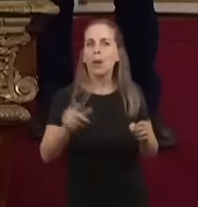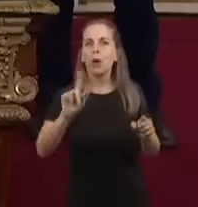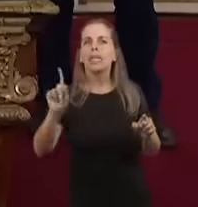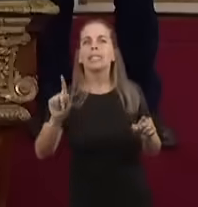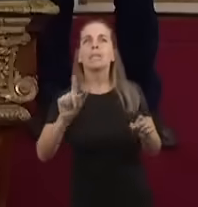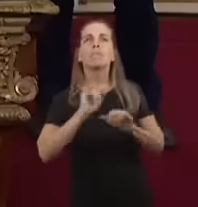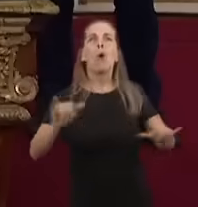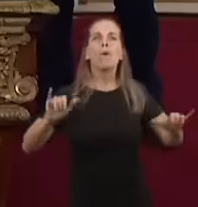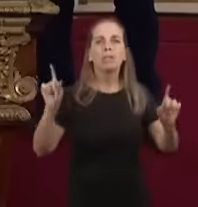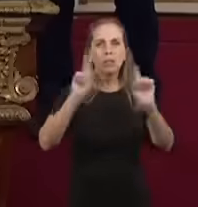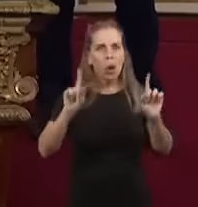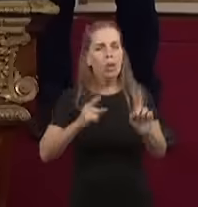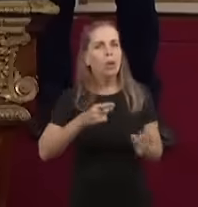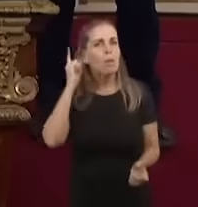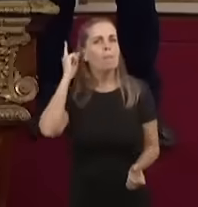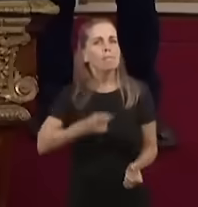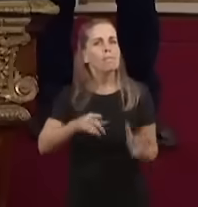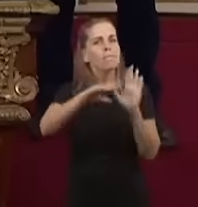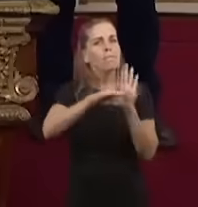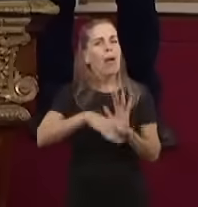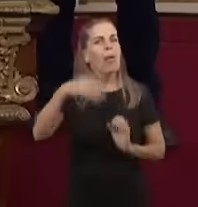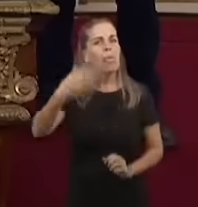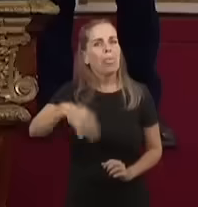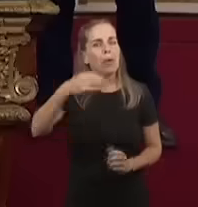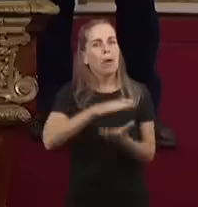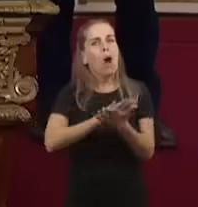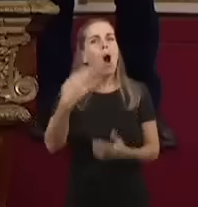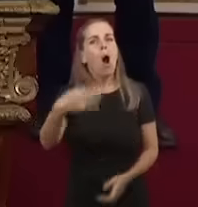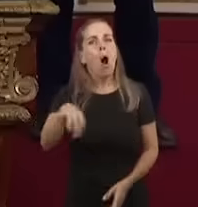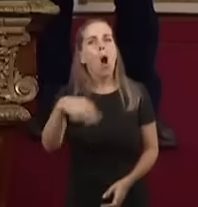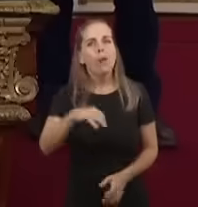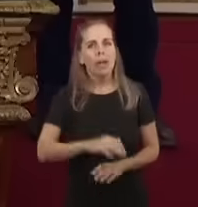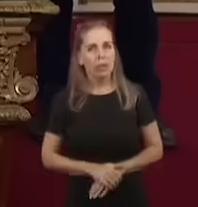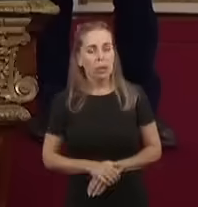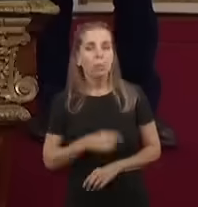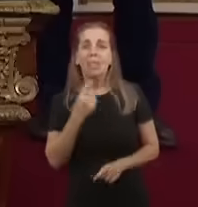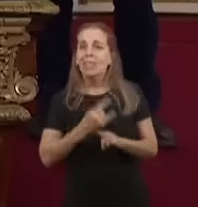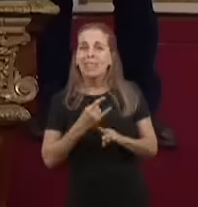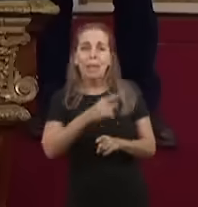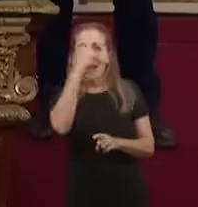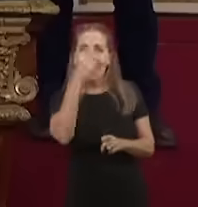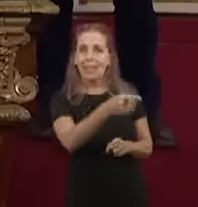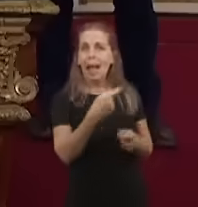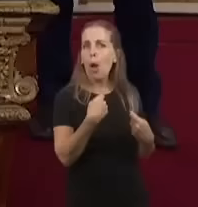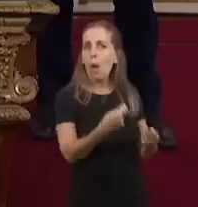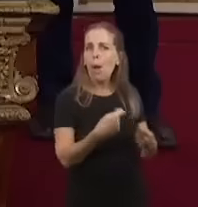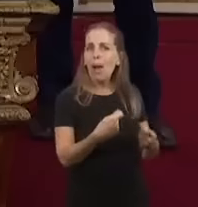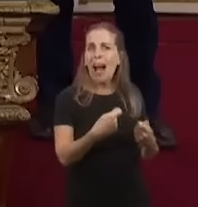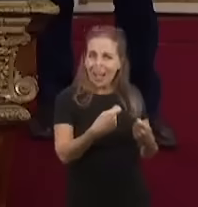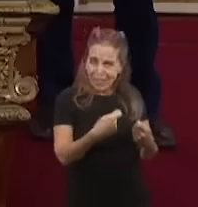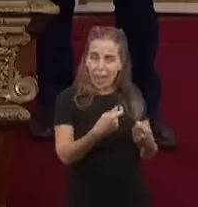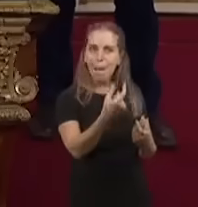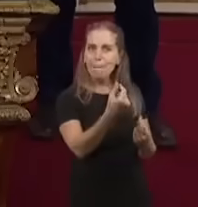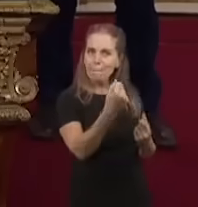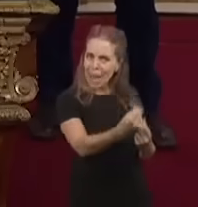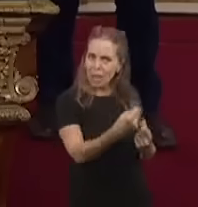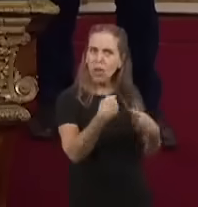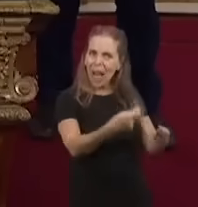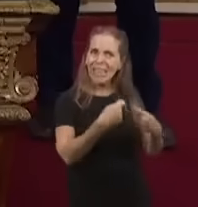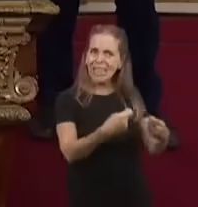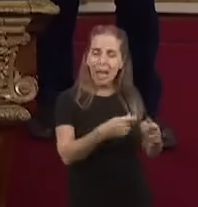sino que es un mandamiento esto quiere decir que cada peso que le sobre al Estado nacional lejos de aumentar el gasto